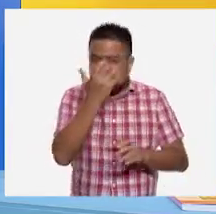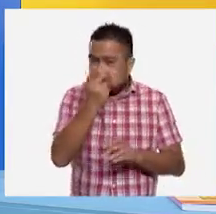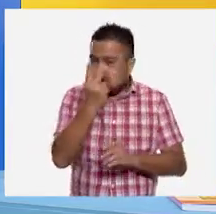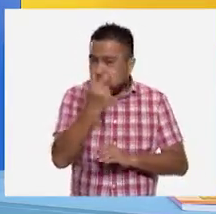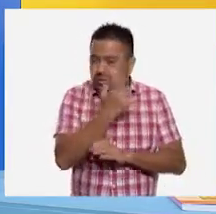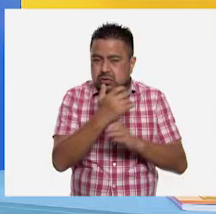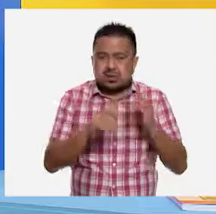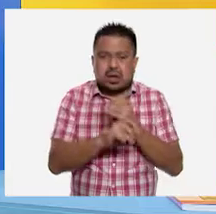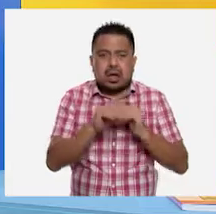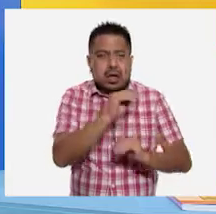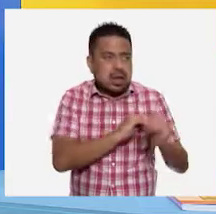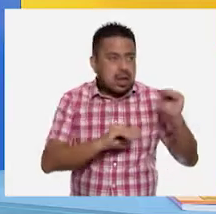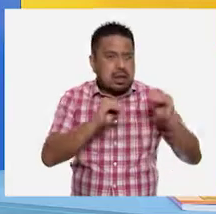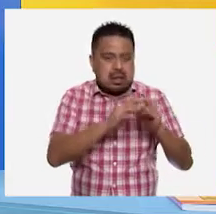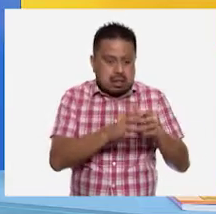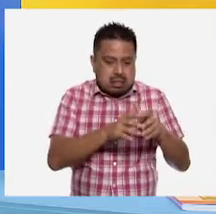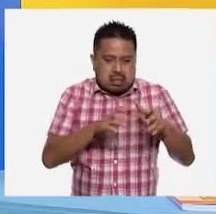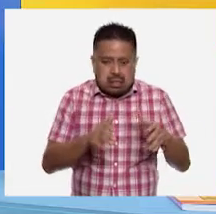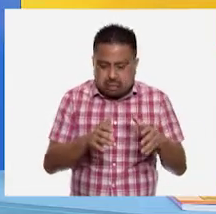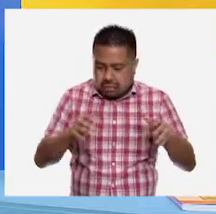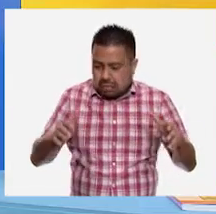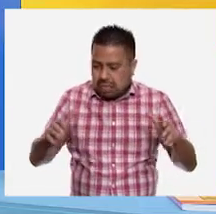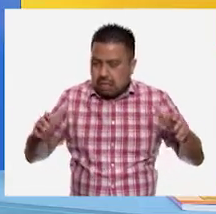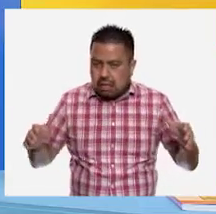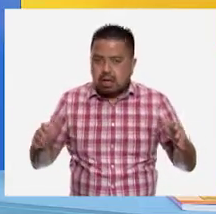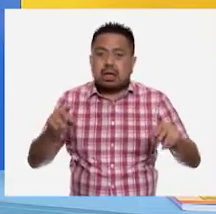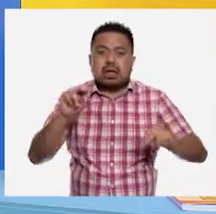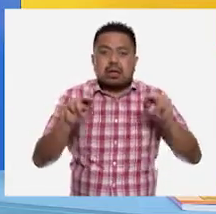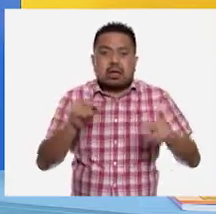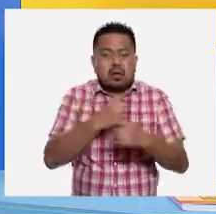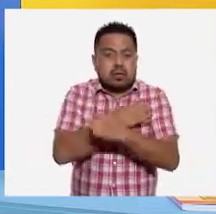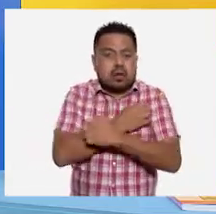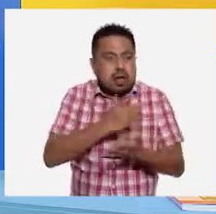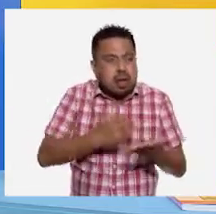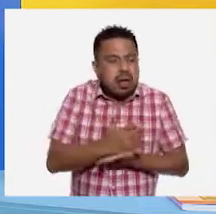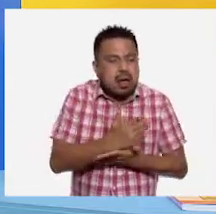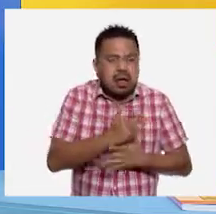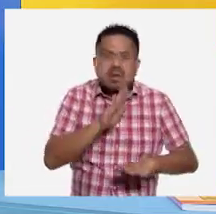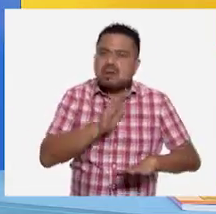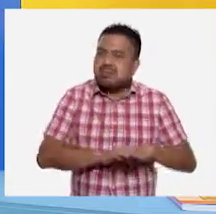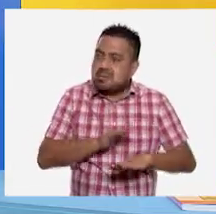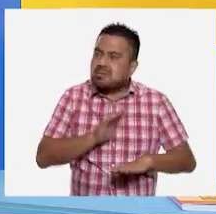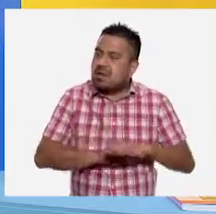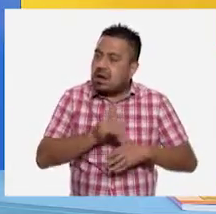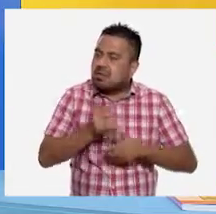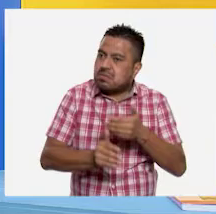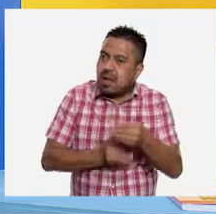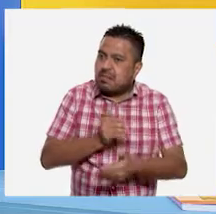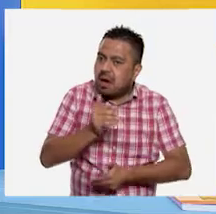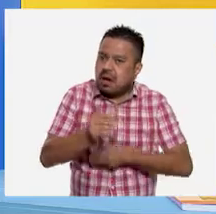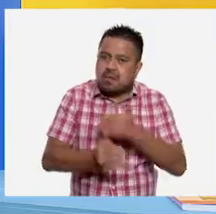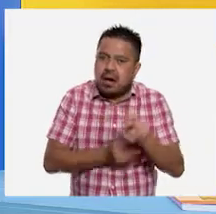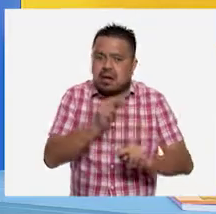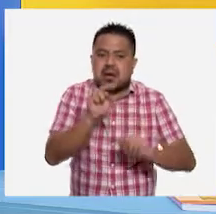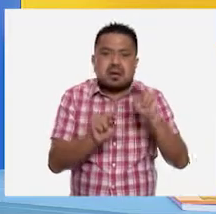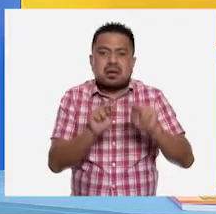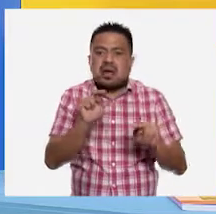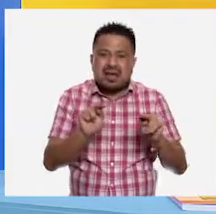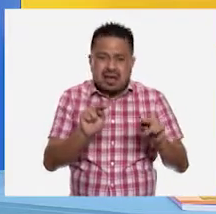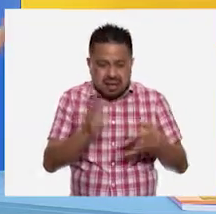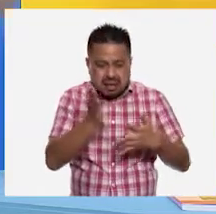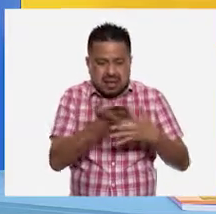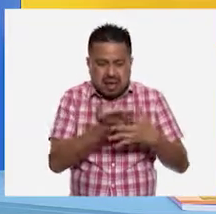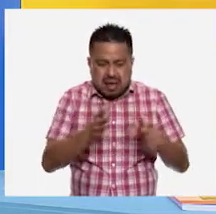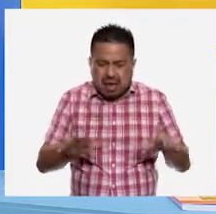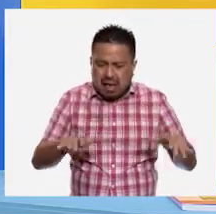condiciones, con el aumento de la población y los mayores niveles de educación, se fue consolidando una clase media mexicana nutrida